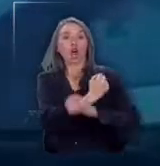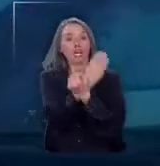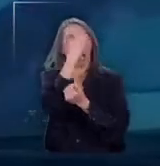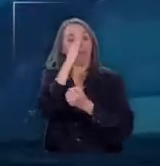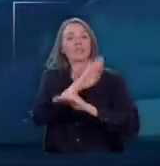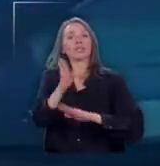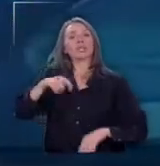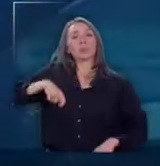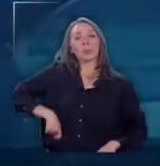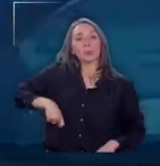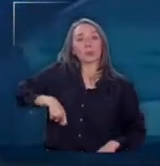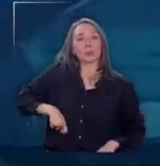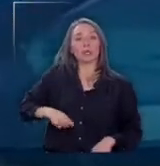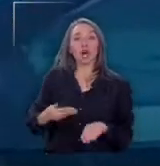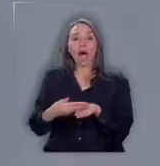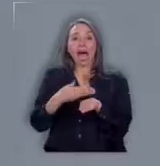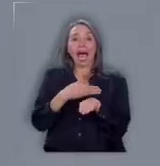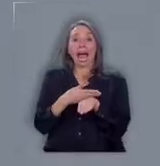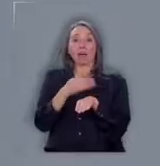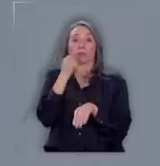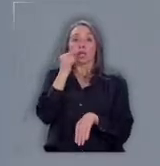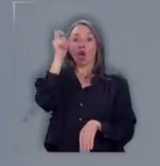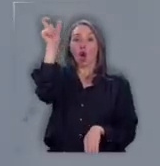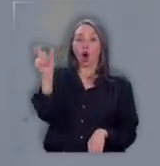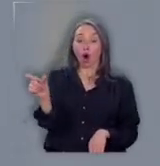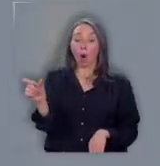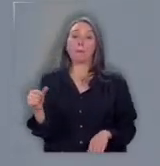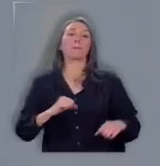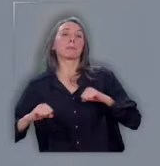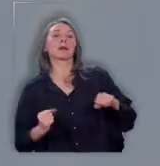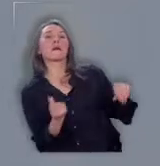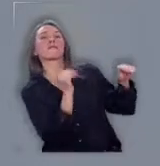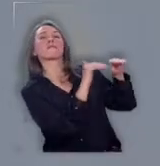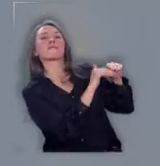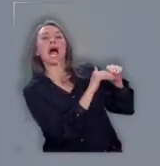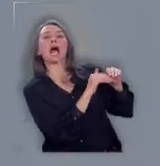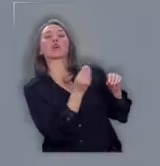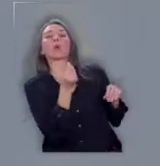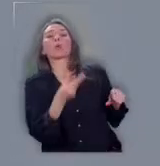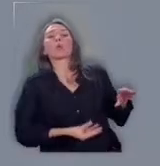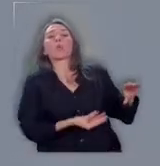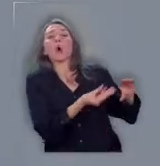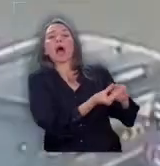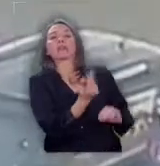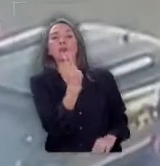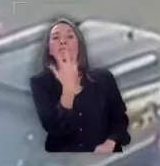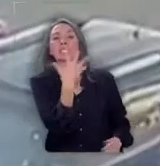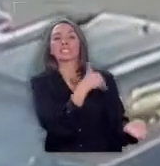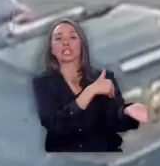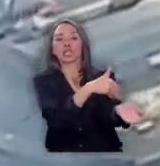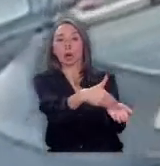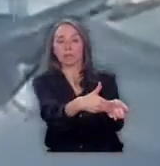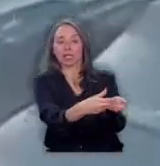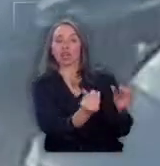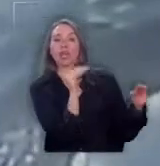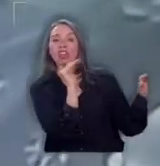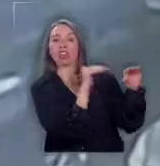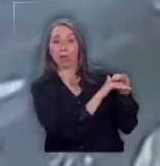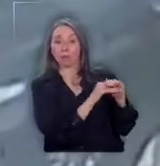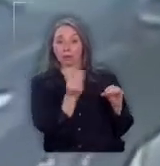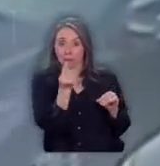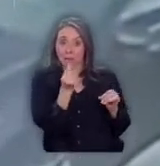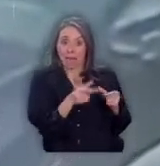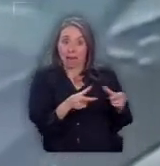carabineros segundos antes el hombre quería depositar en el banco un monto cercano a los 25 millones de pesos en